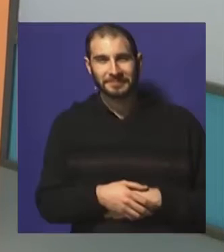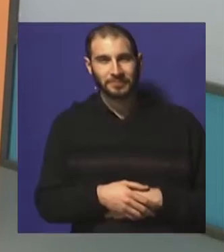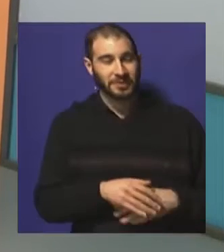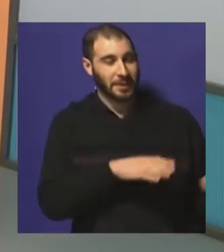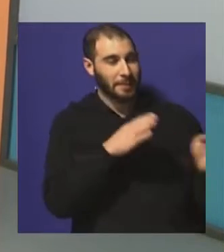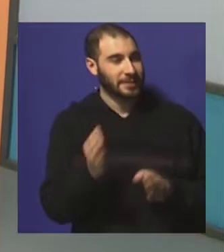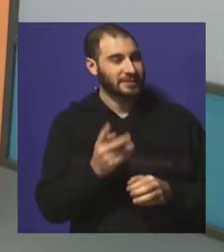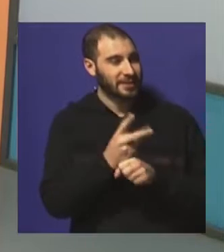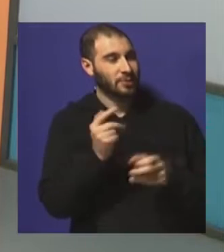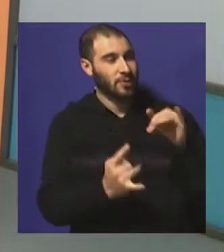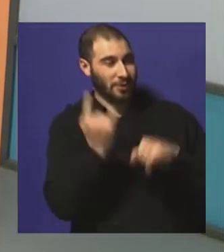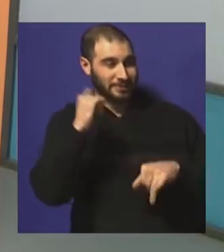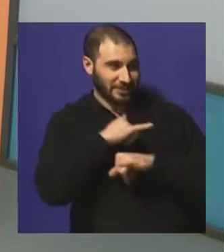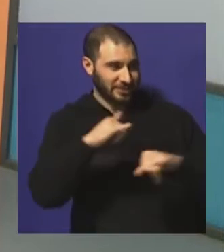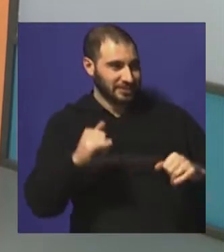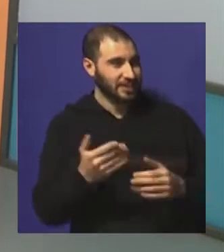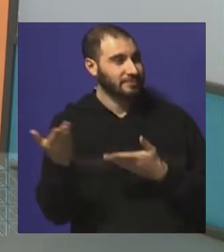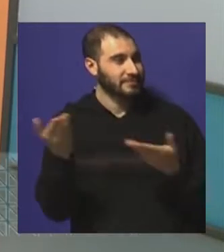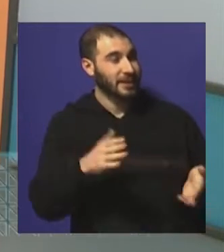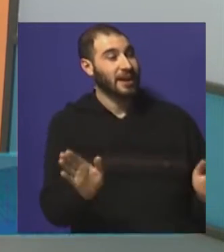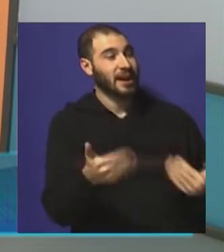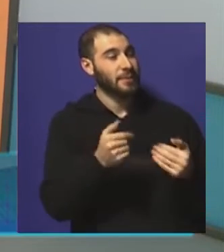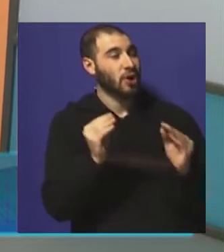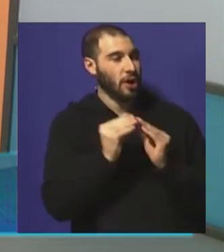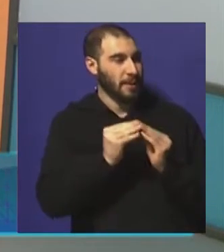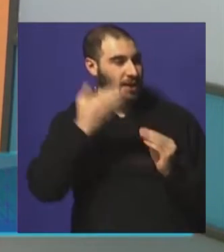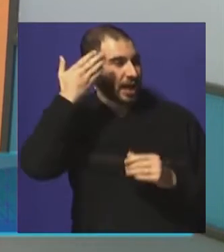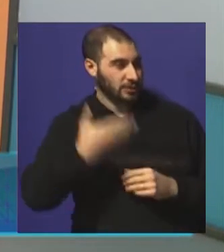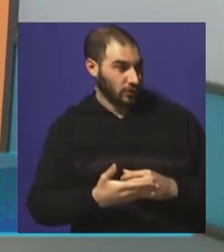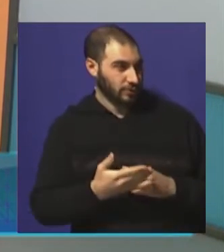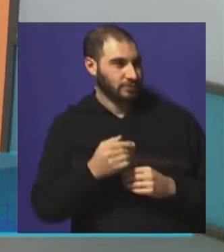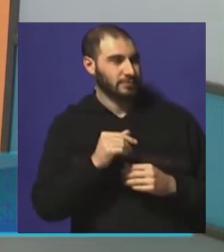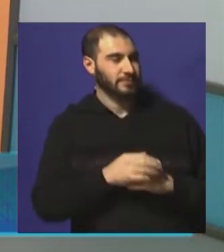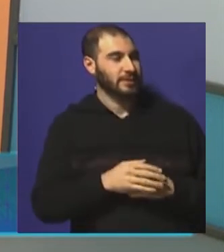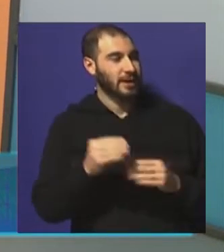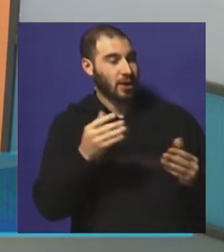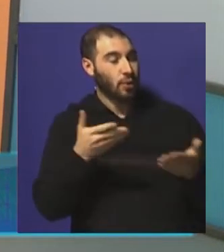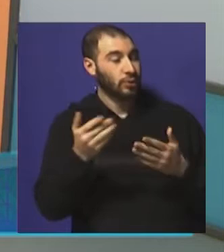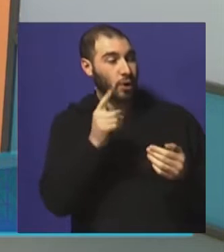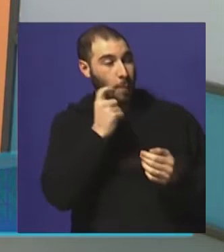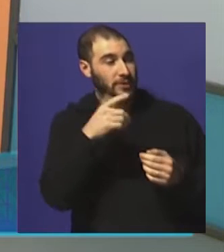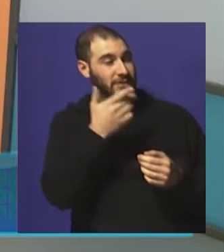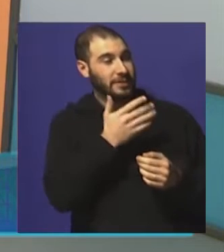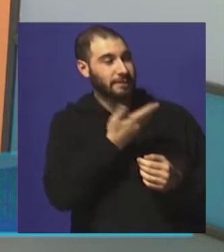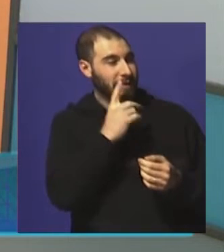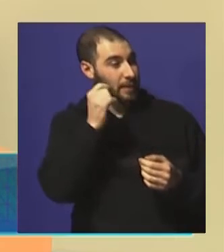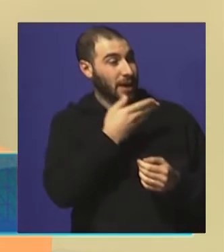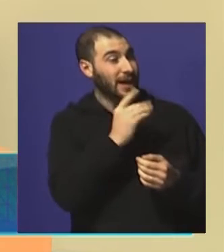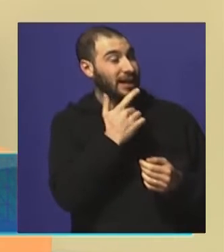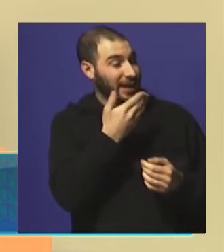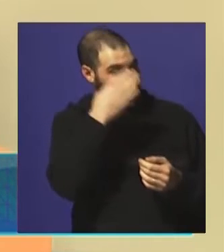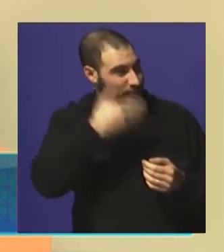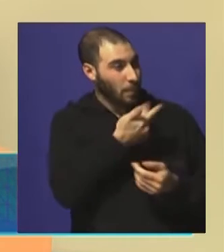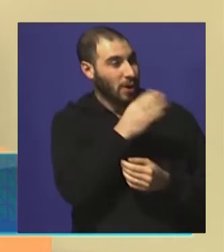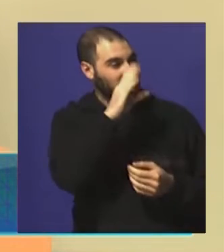Segundo bloque en Universidad Noticias. Le doy paso rápidamente a nuestro compañero Gastón Lucero, mano a mano con Fabián Galdi. Gastón, buenas noches. ¿Qué